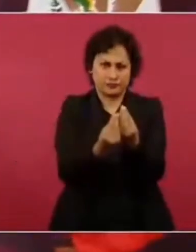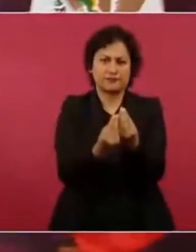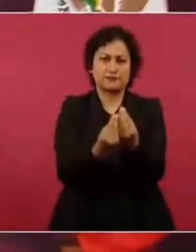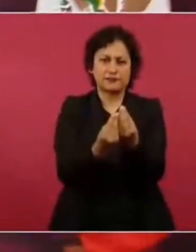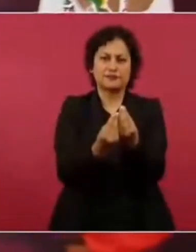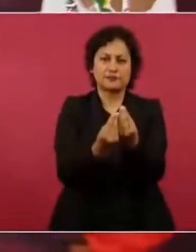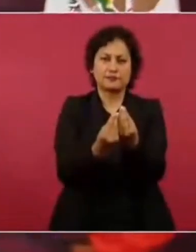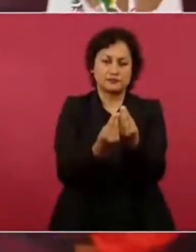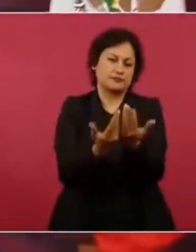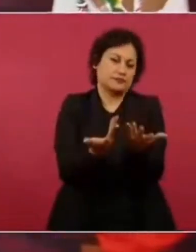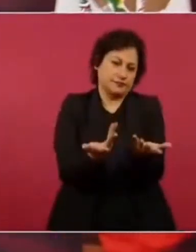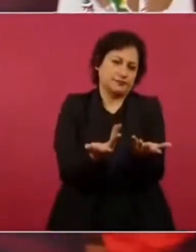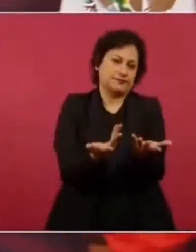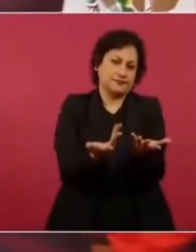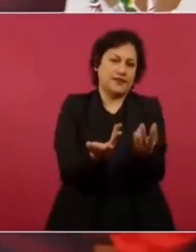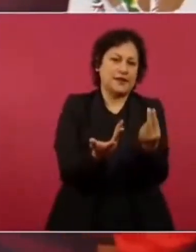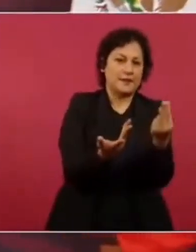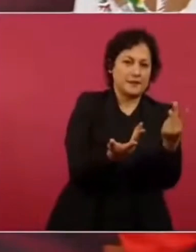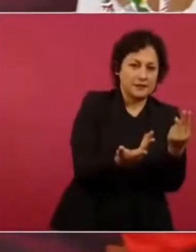5